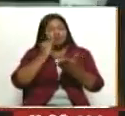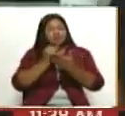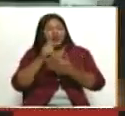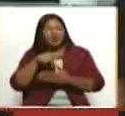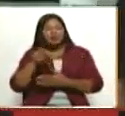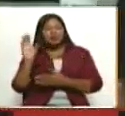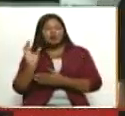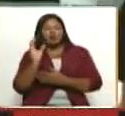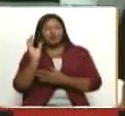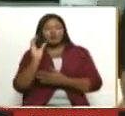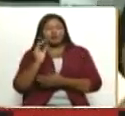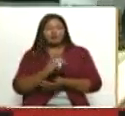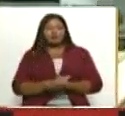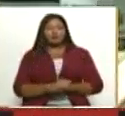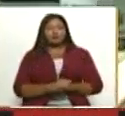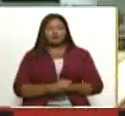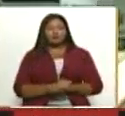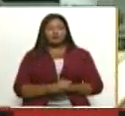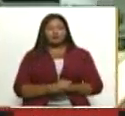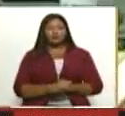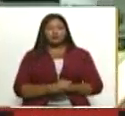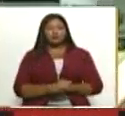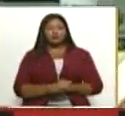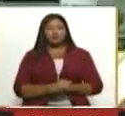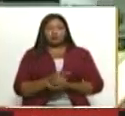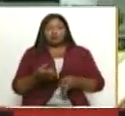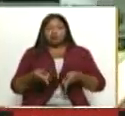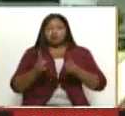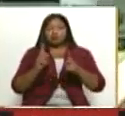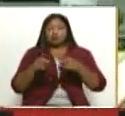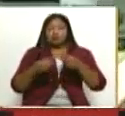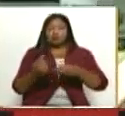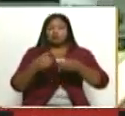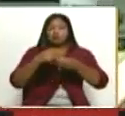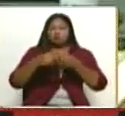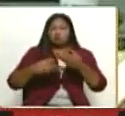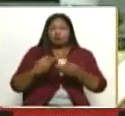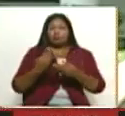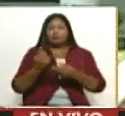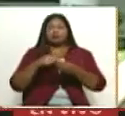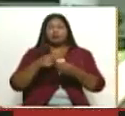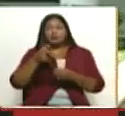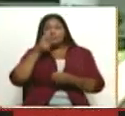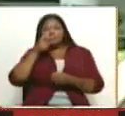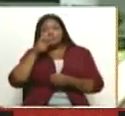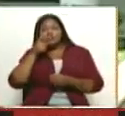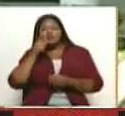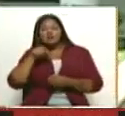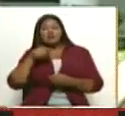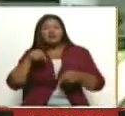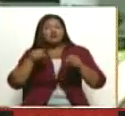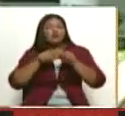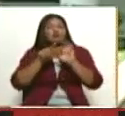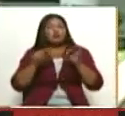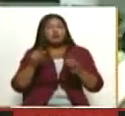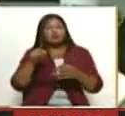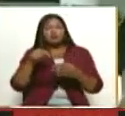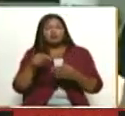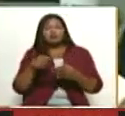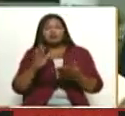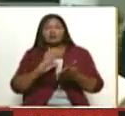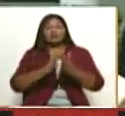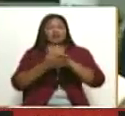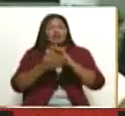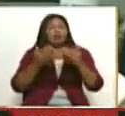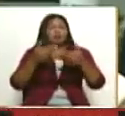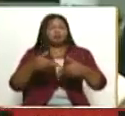Colombia y la autorizó para ser parte de este mecanismo de monitoreo y verificación del cese al fuego.